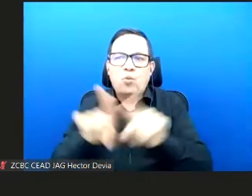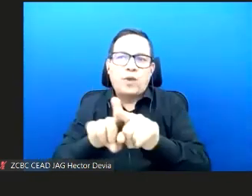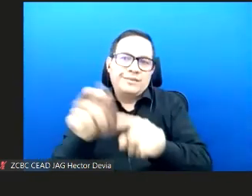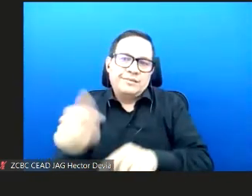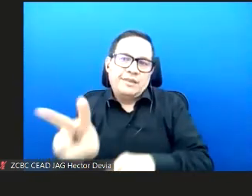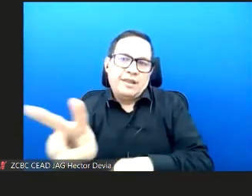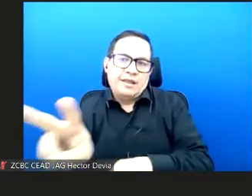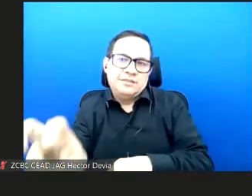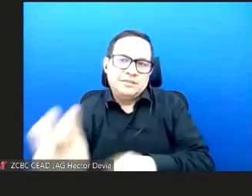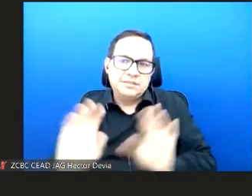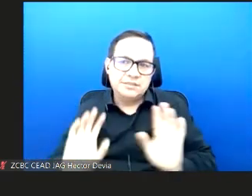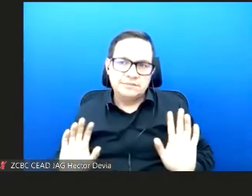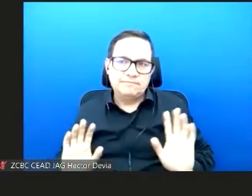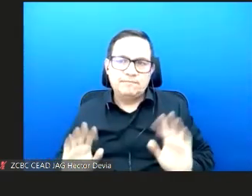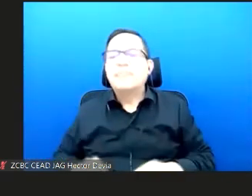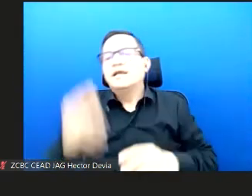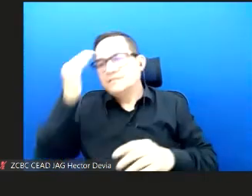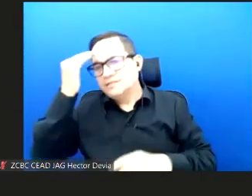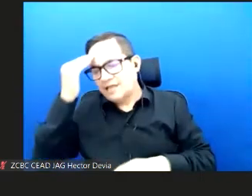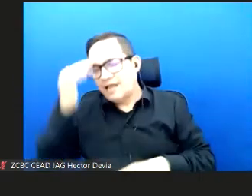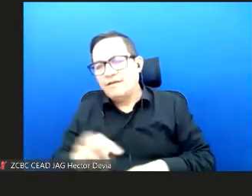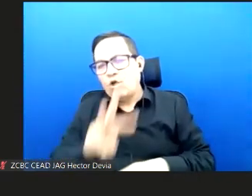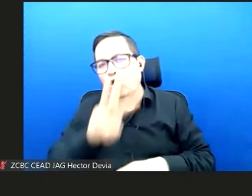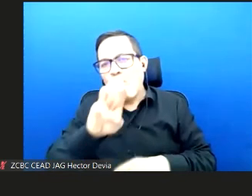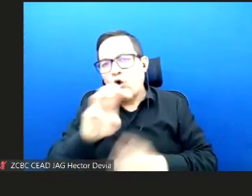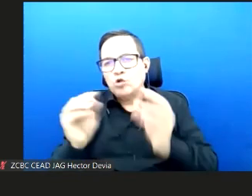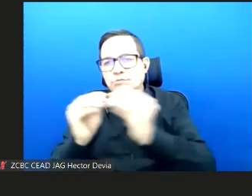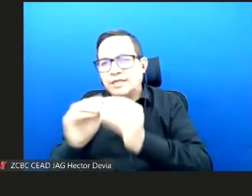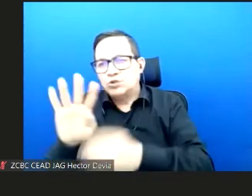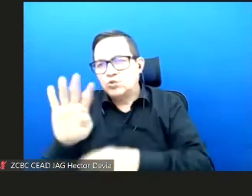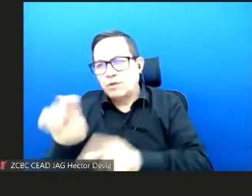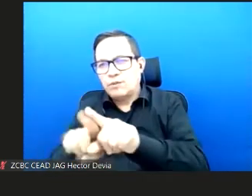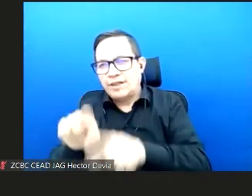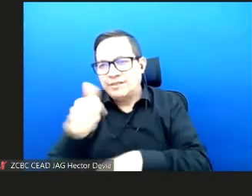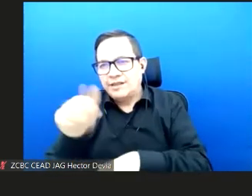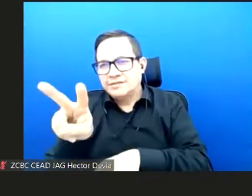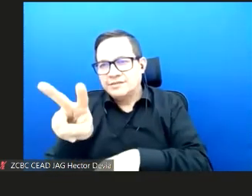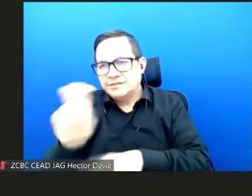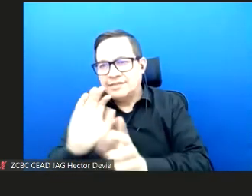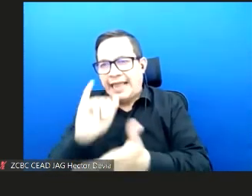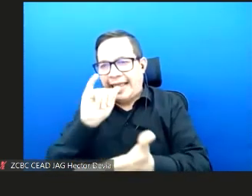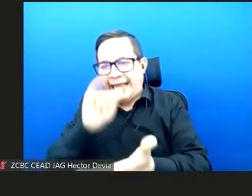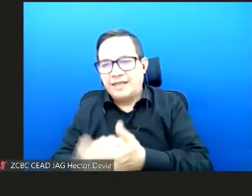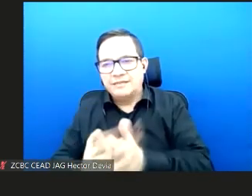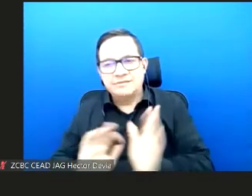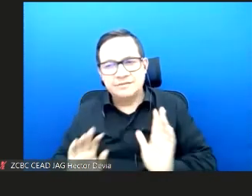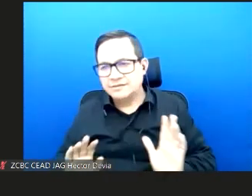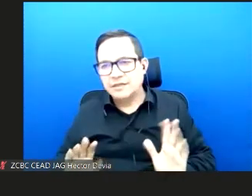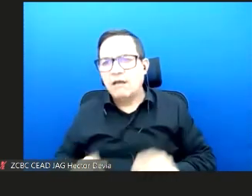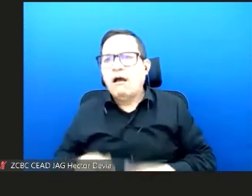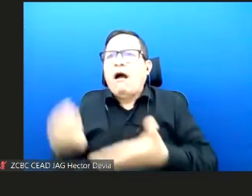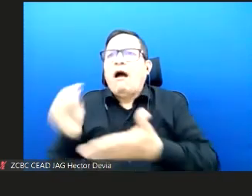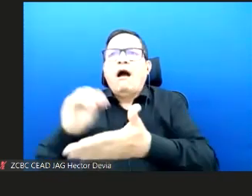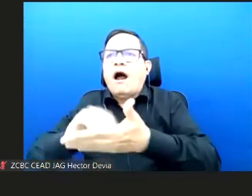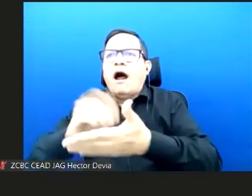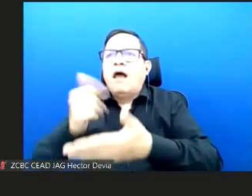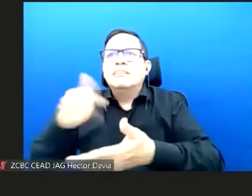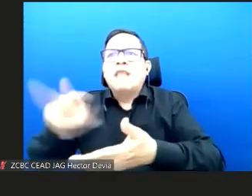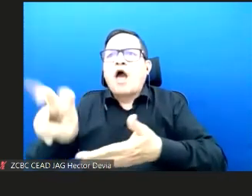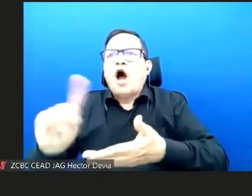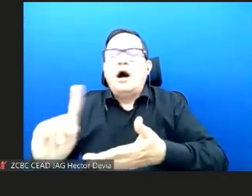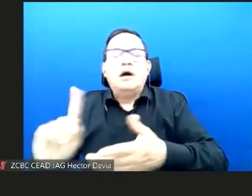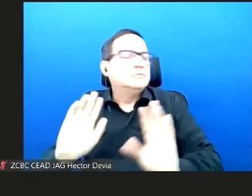Sabemos que 8 más 9 es 17. Por eso colocamos un 9 ahí, no un 17, porque todo esto es